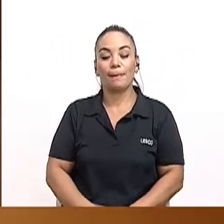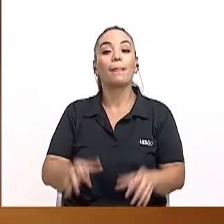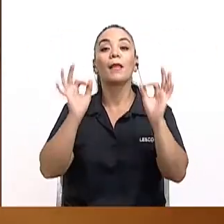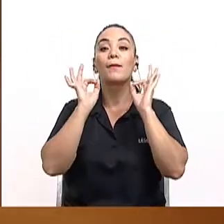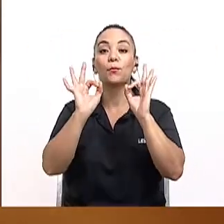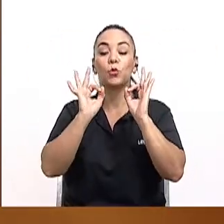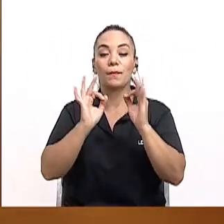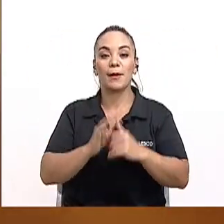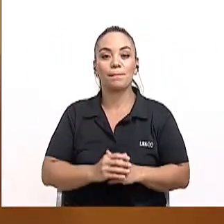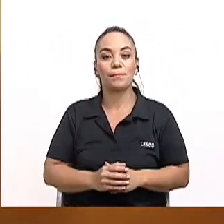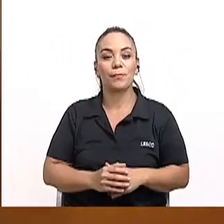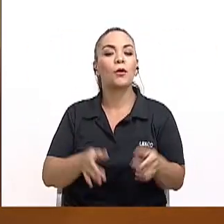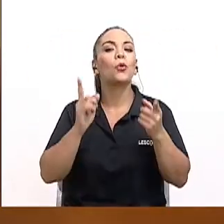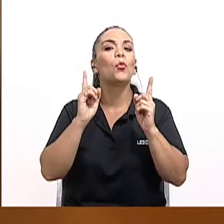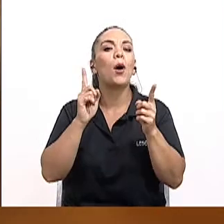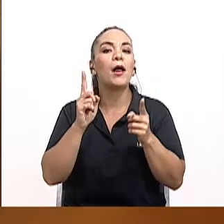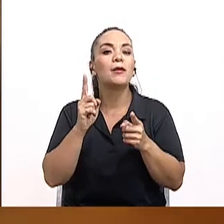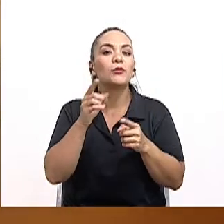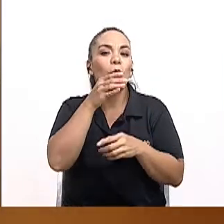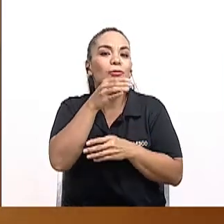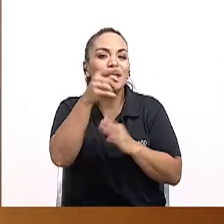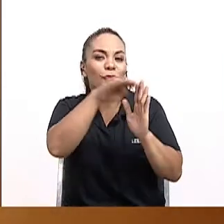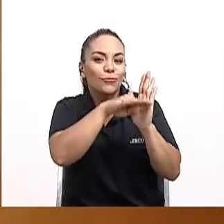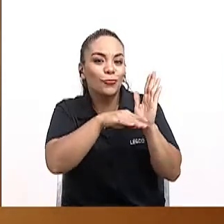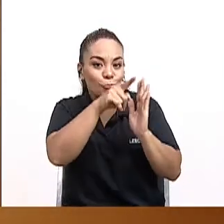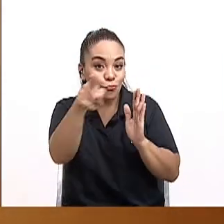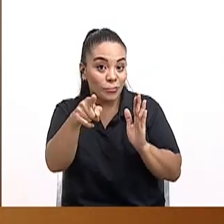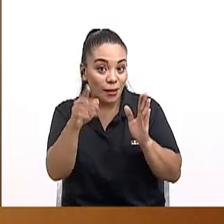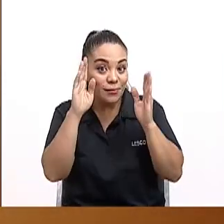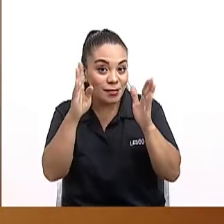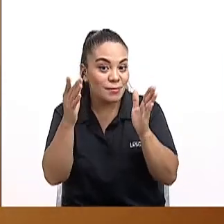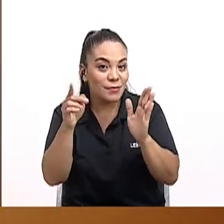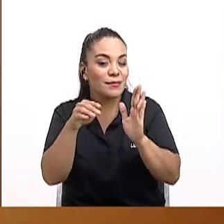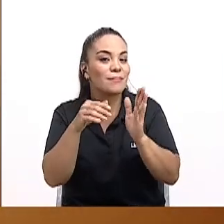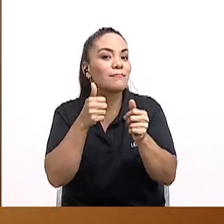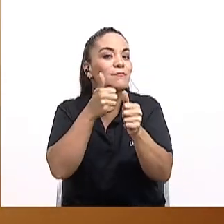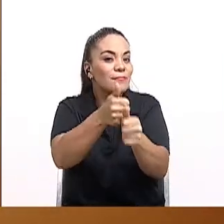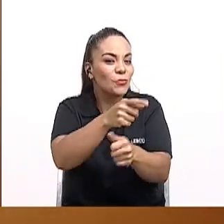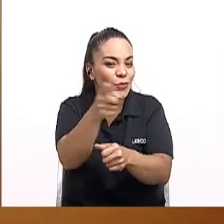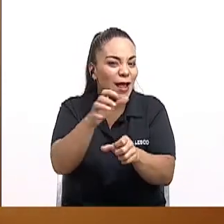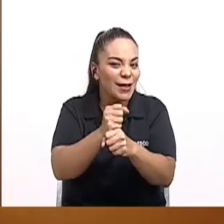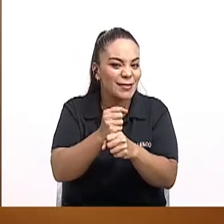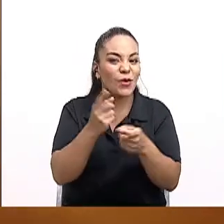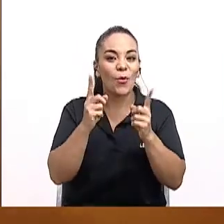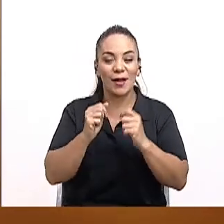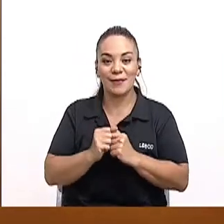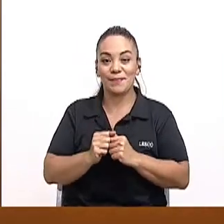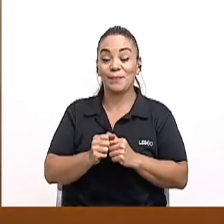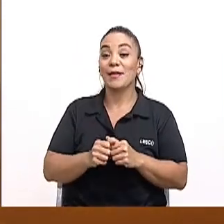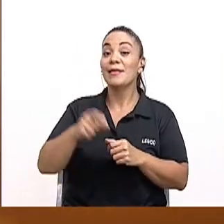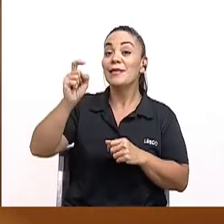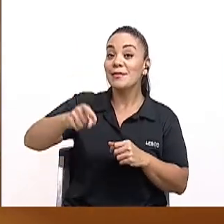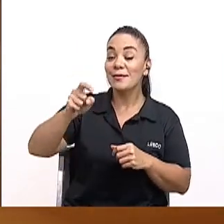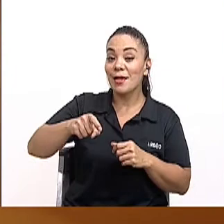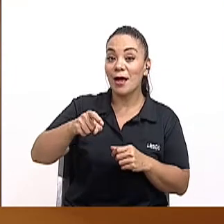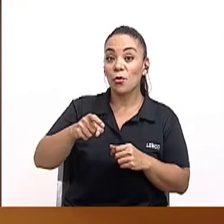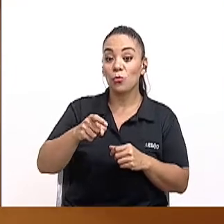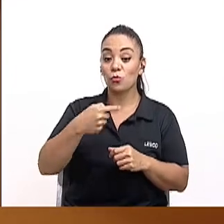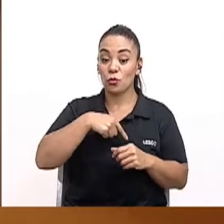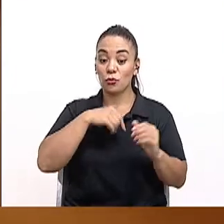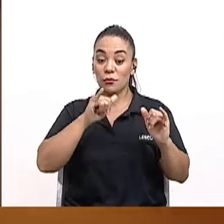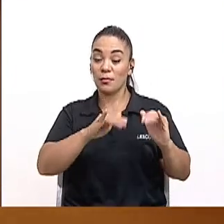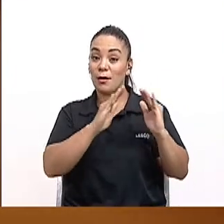Muy bien. ¿Cuáles de esos consejos siguen ustedes todos los días? Es necesario, aunque no salgamos de nuestra